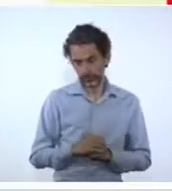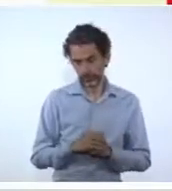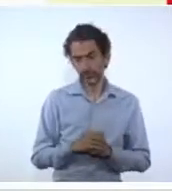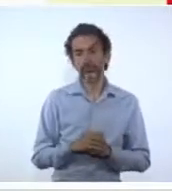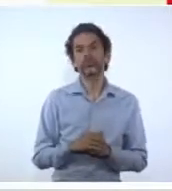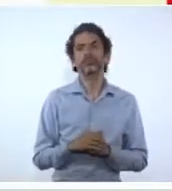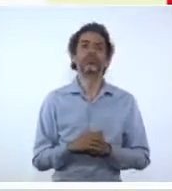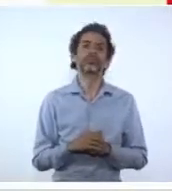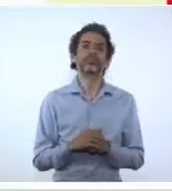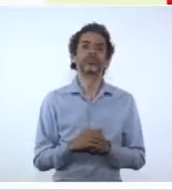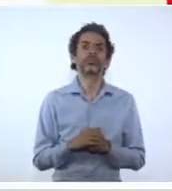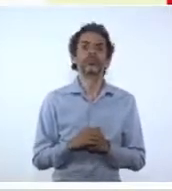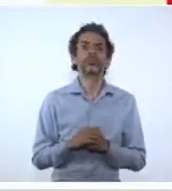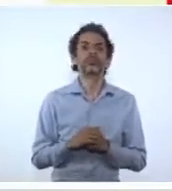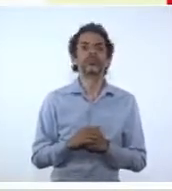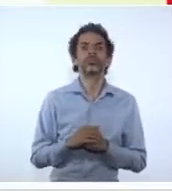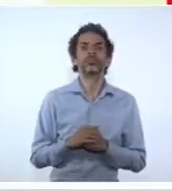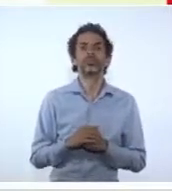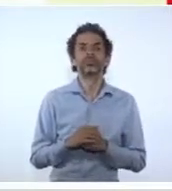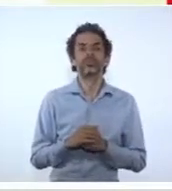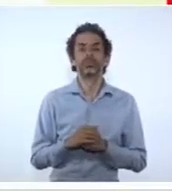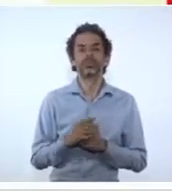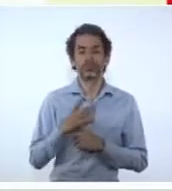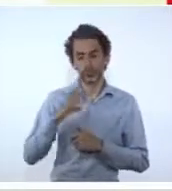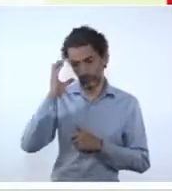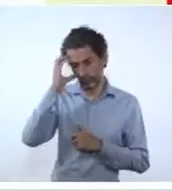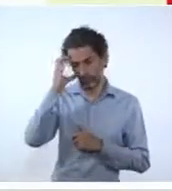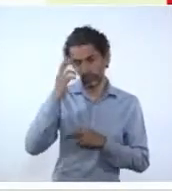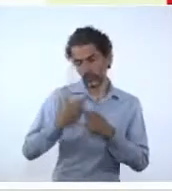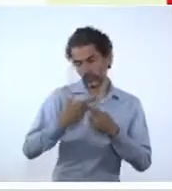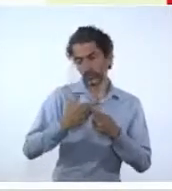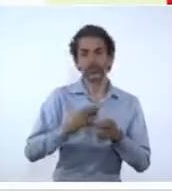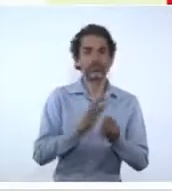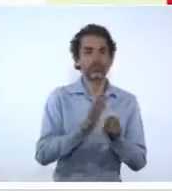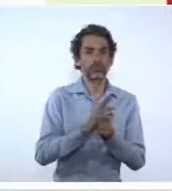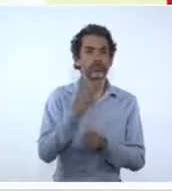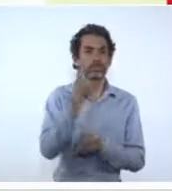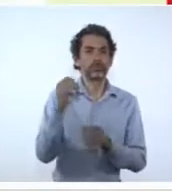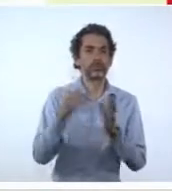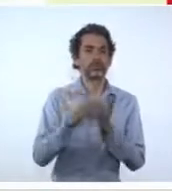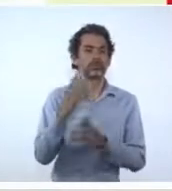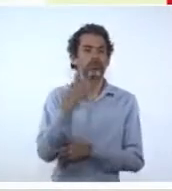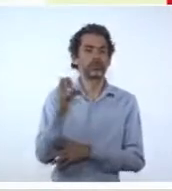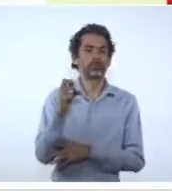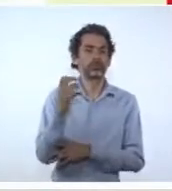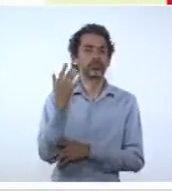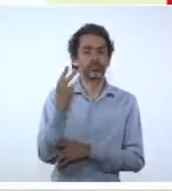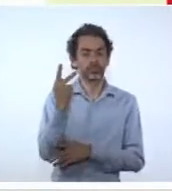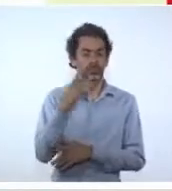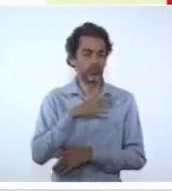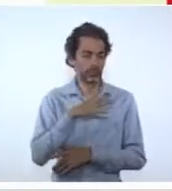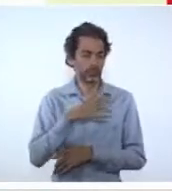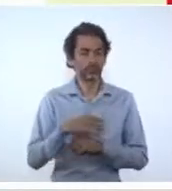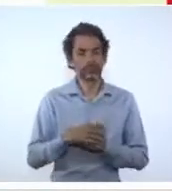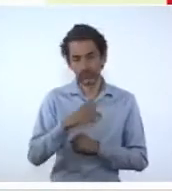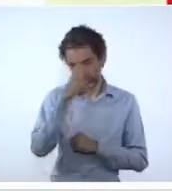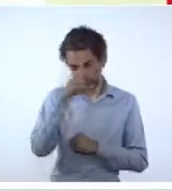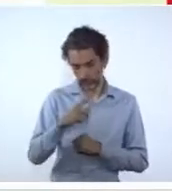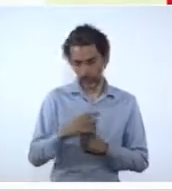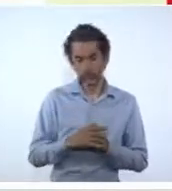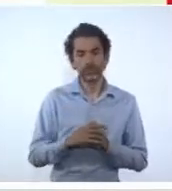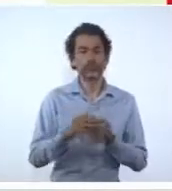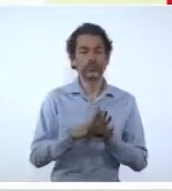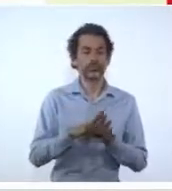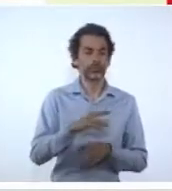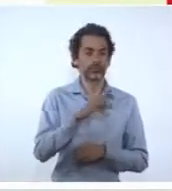Y el número de camas disponibles son 2.351, en el caso de